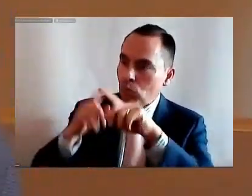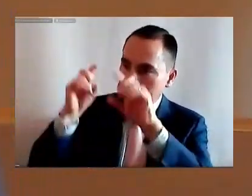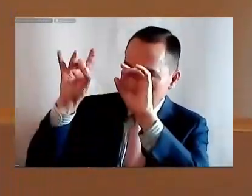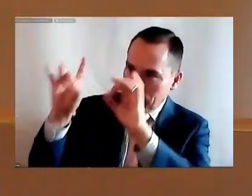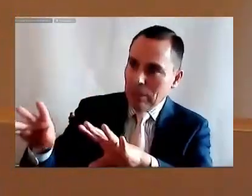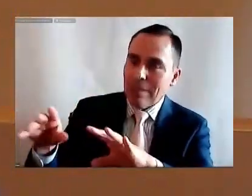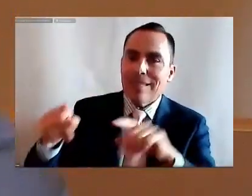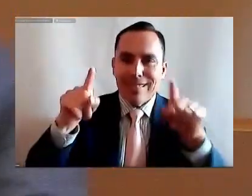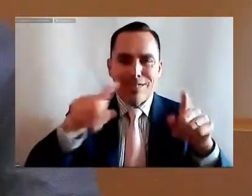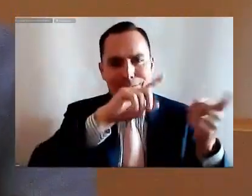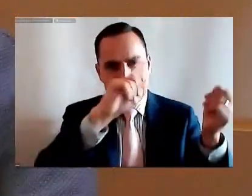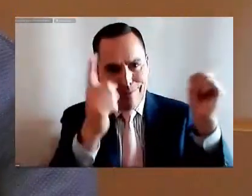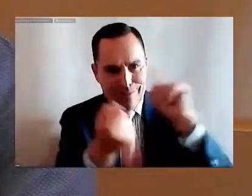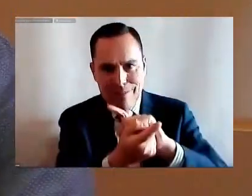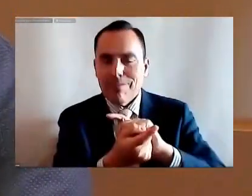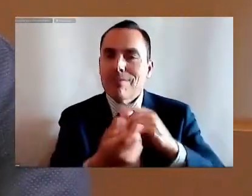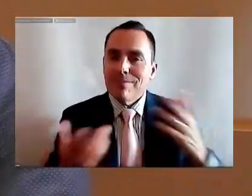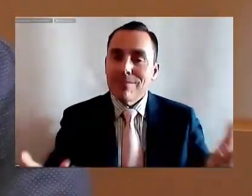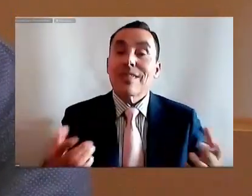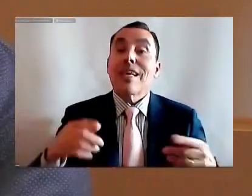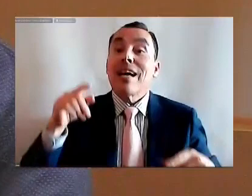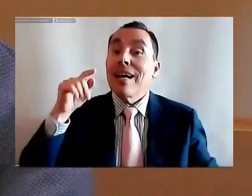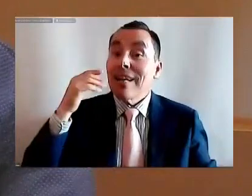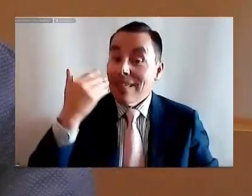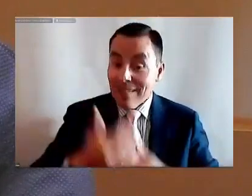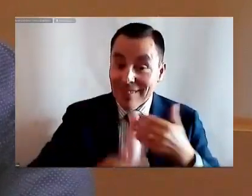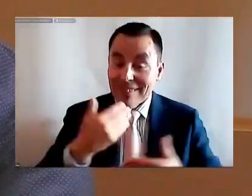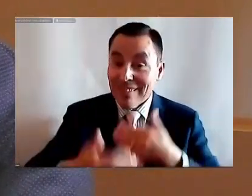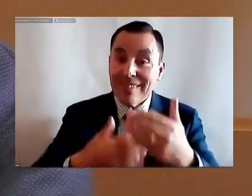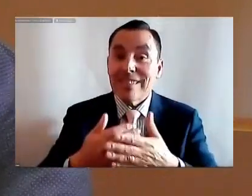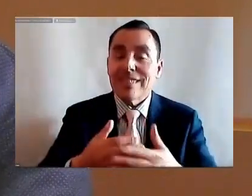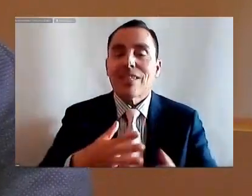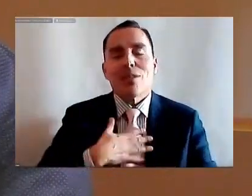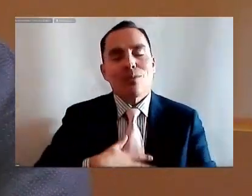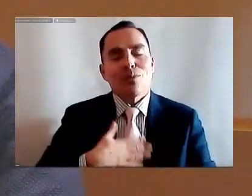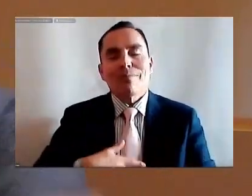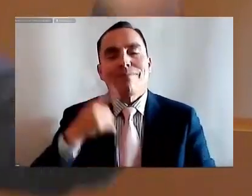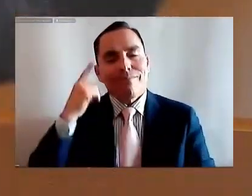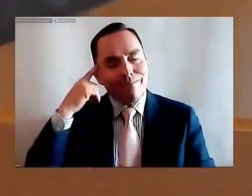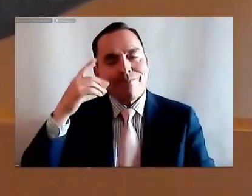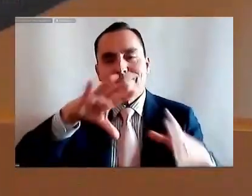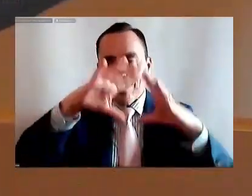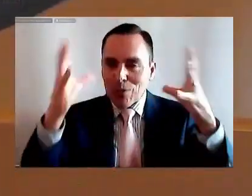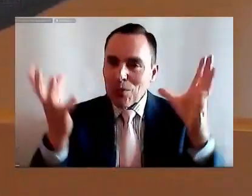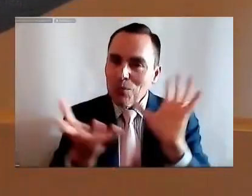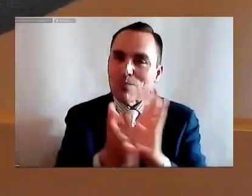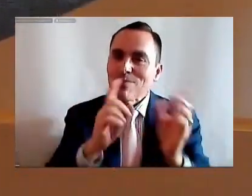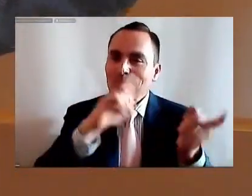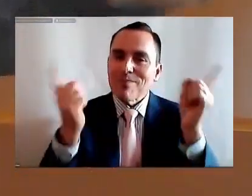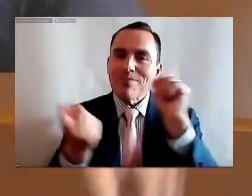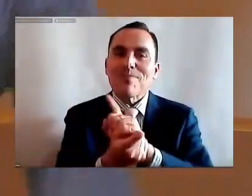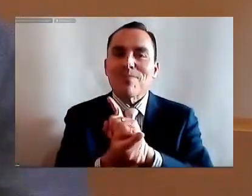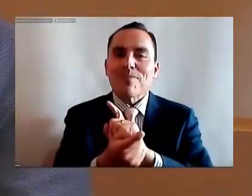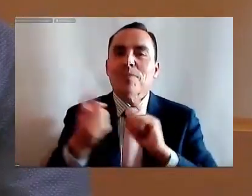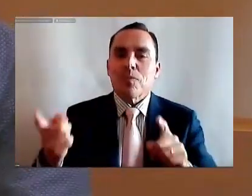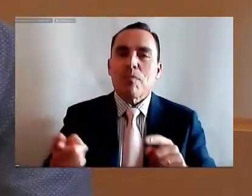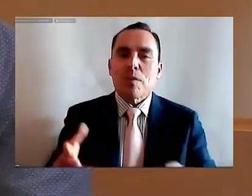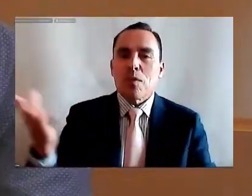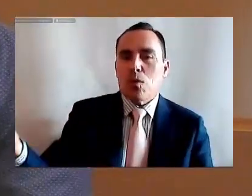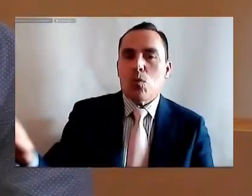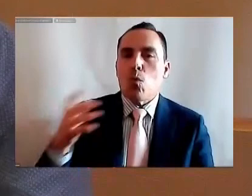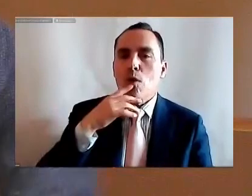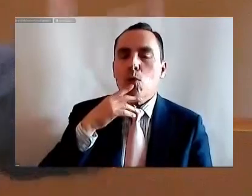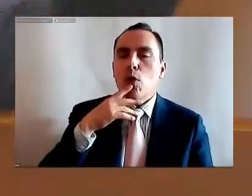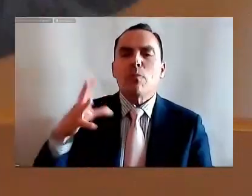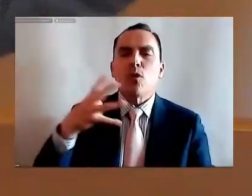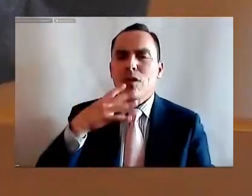forma, ¿no? Y entonces, queremos cambiar el mundo. Bueno, hay que hacer algo con esta estatua de los leones. Porque, ¿qué significa